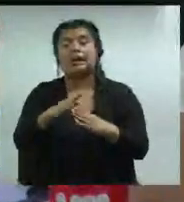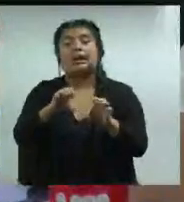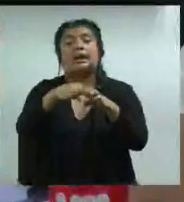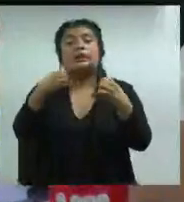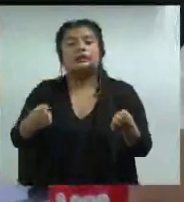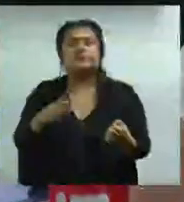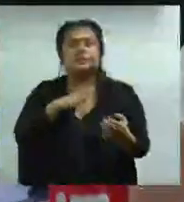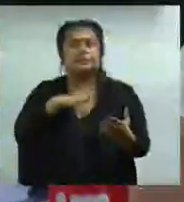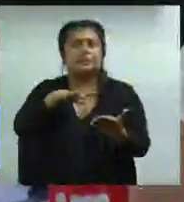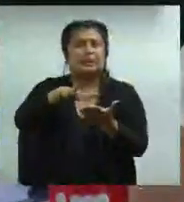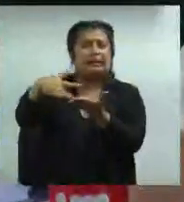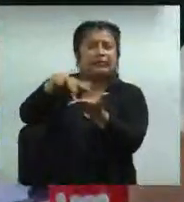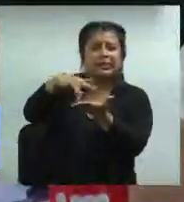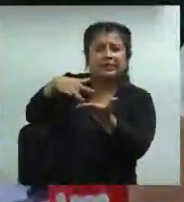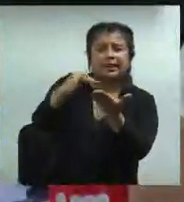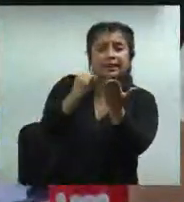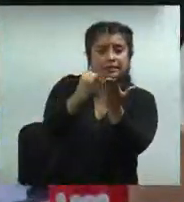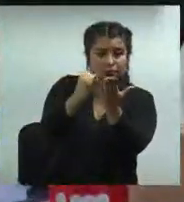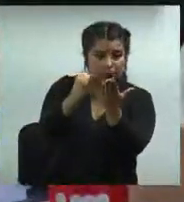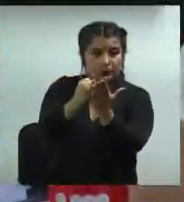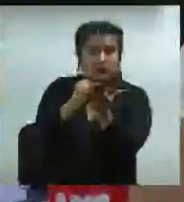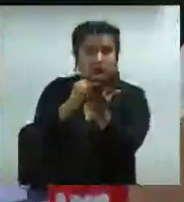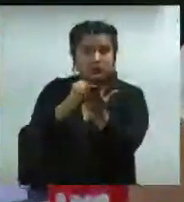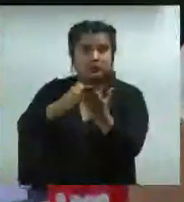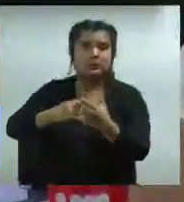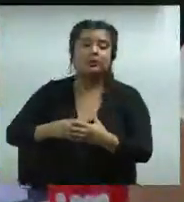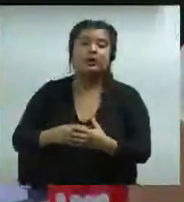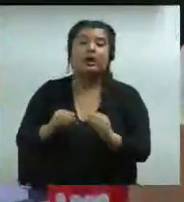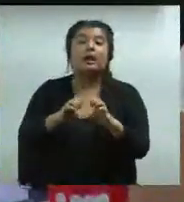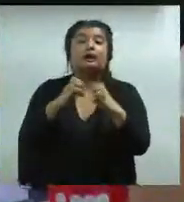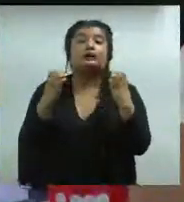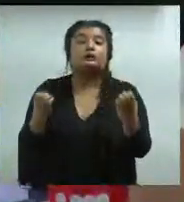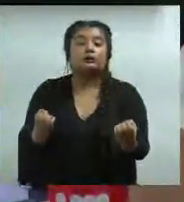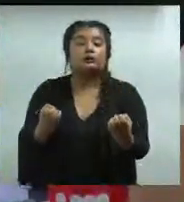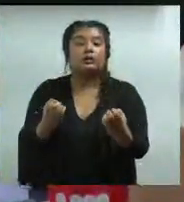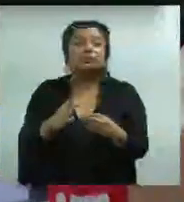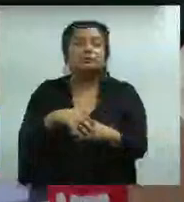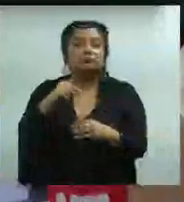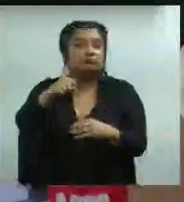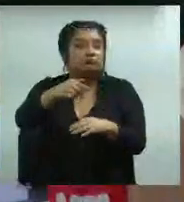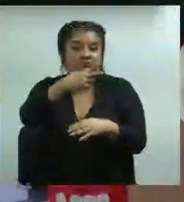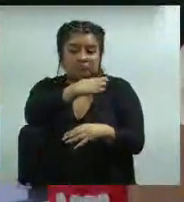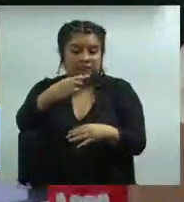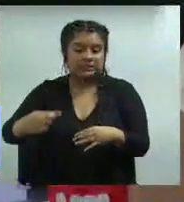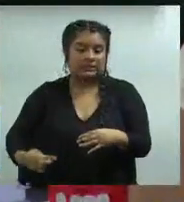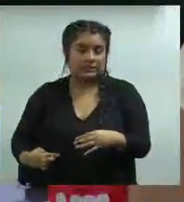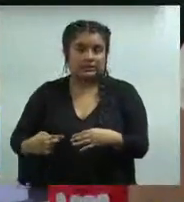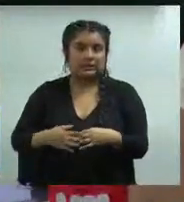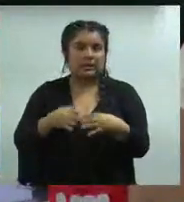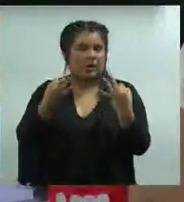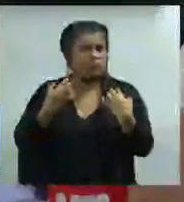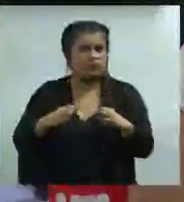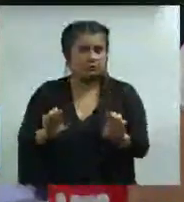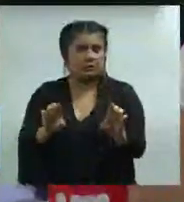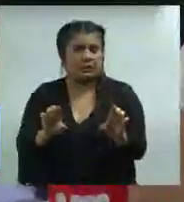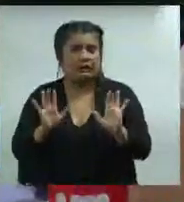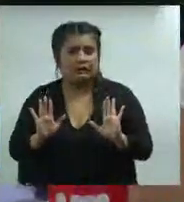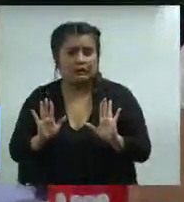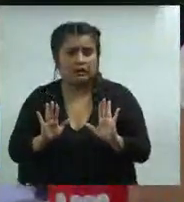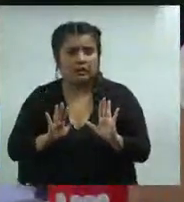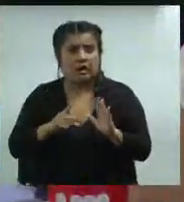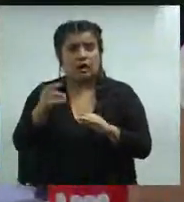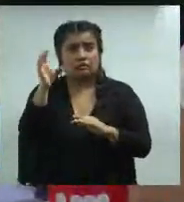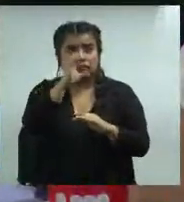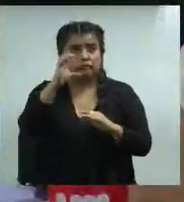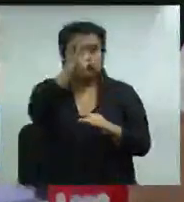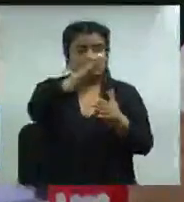debilidad institucional en este caso. Entonces, yo creo, presidente, que sería oportuno buscar una fecha para